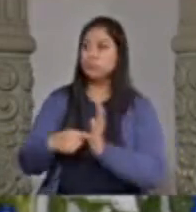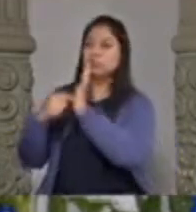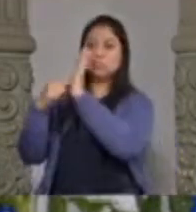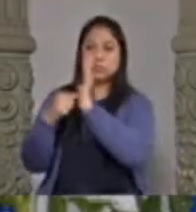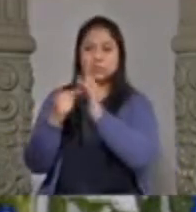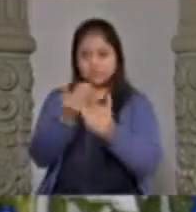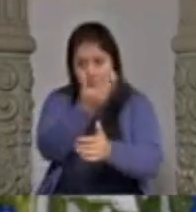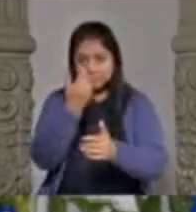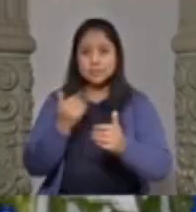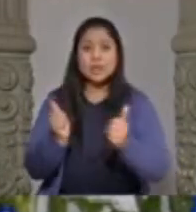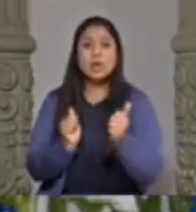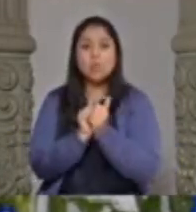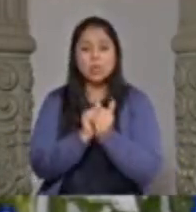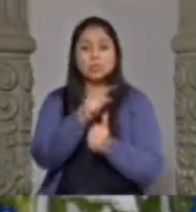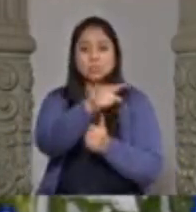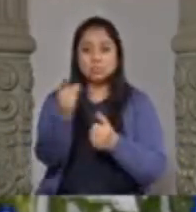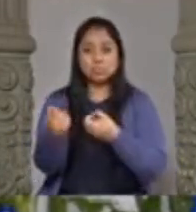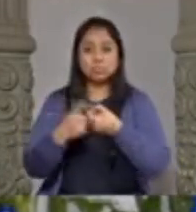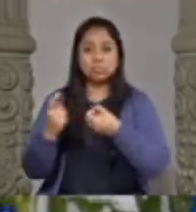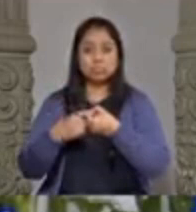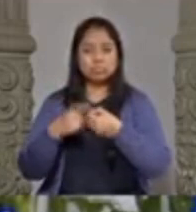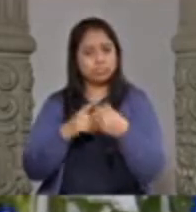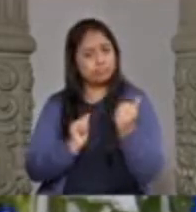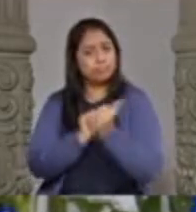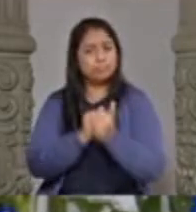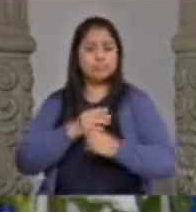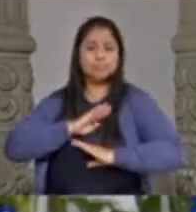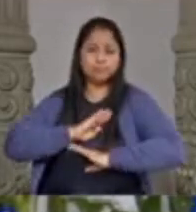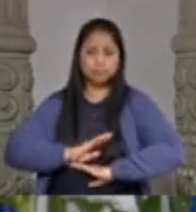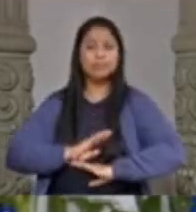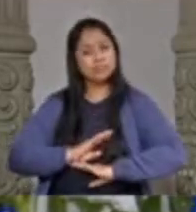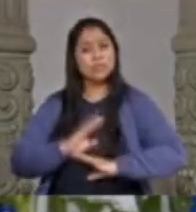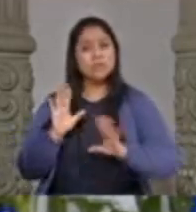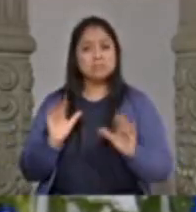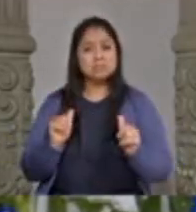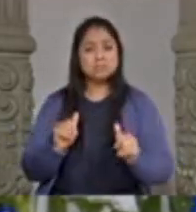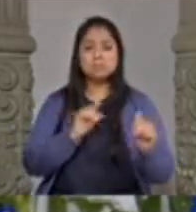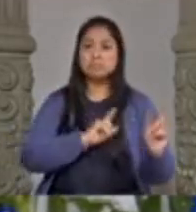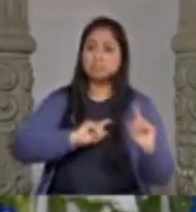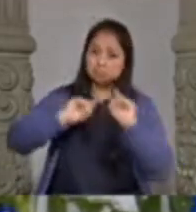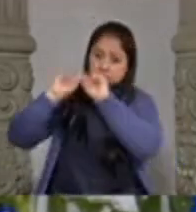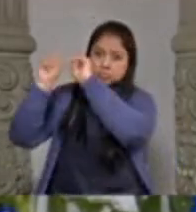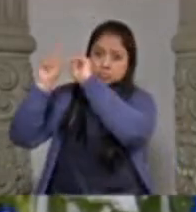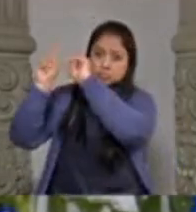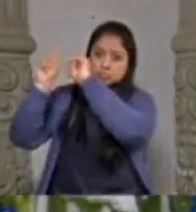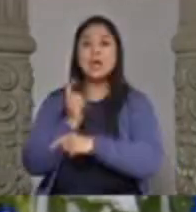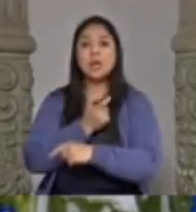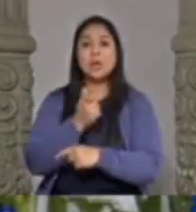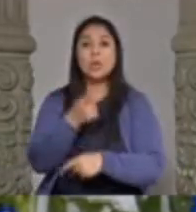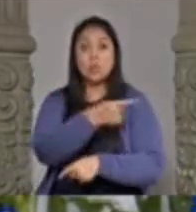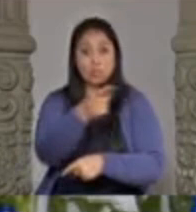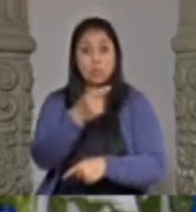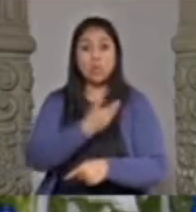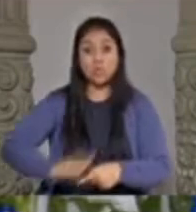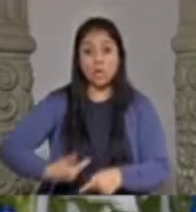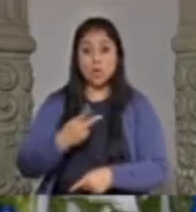juntos, todos los que hemos participado, nos sintamos cómodos y vayamos como gobierno, como sociedad, a